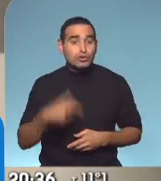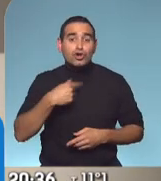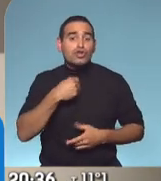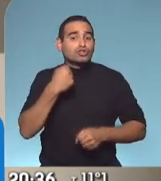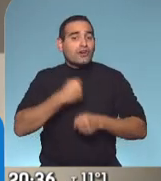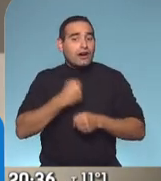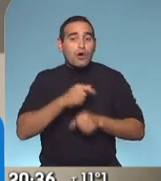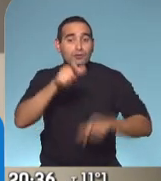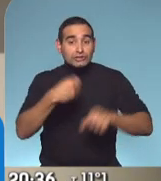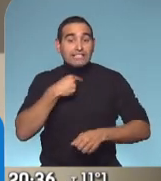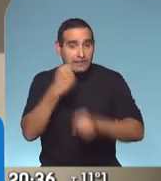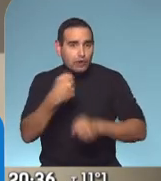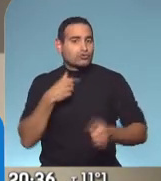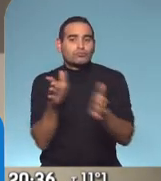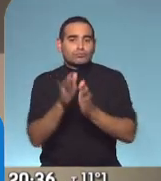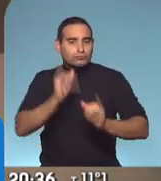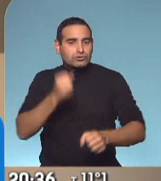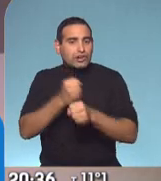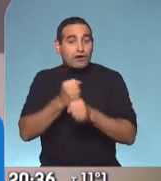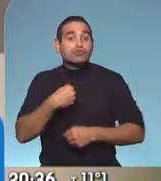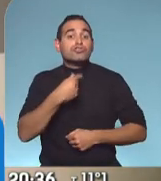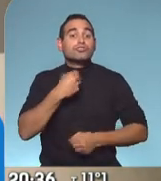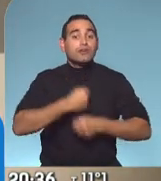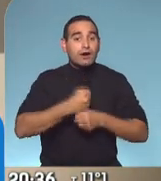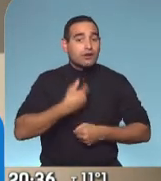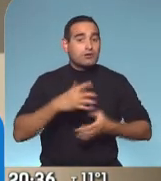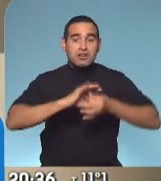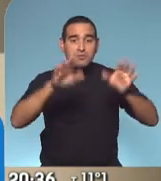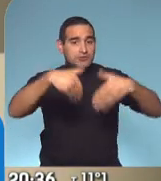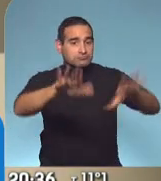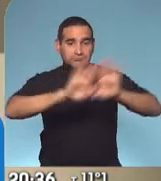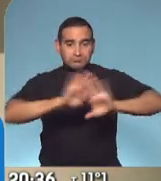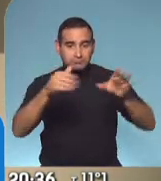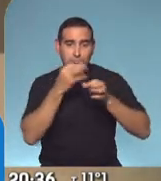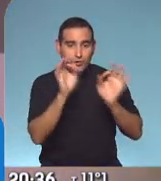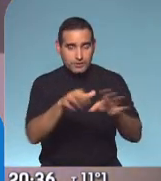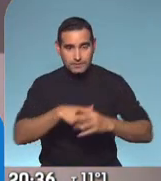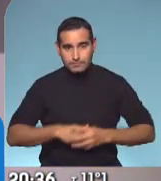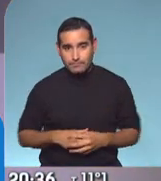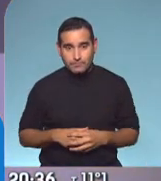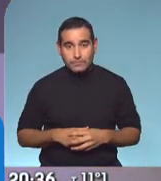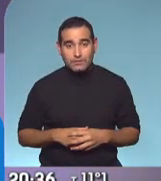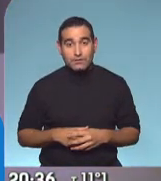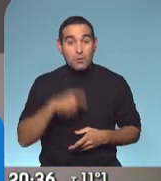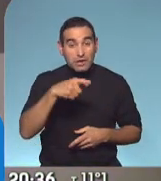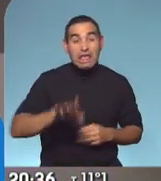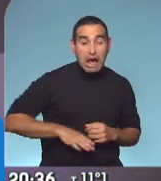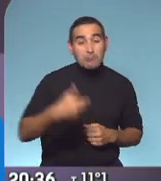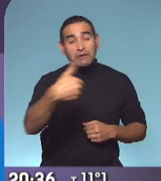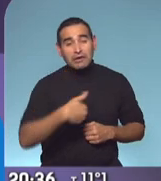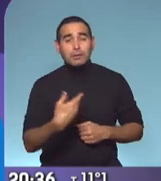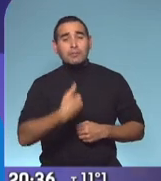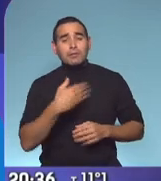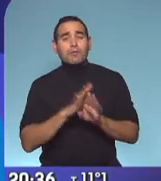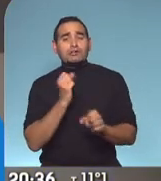con los que quieren laburar y que tengan ganas de laburar. Lo que no quieren laburar, muchachos, tienen libertad de acción. ¿Eh? Porque cuando se cagan de hambre y me vienen a pedir laburo, yo se lo